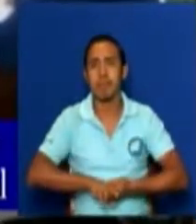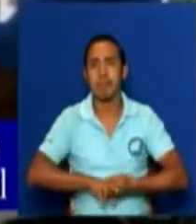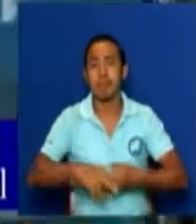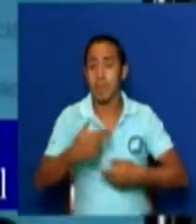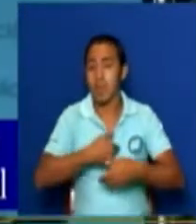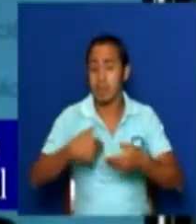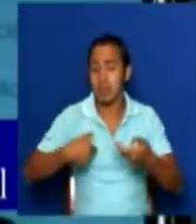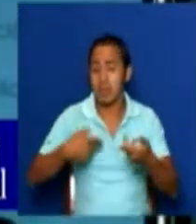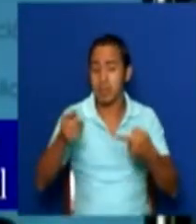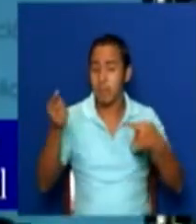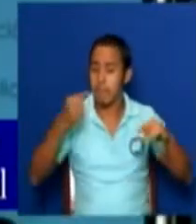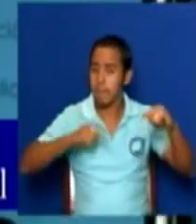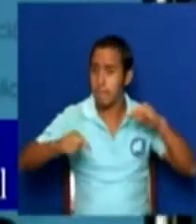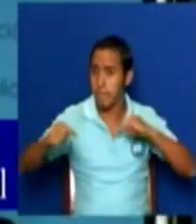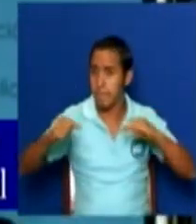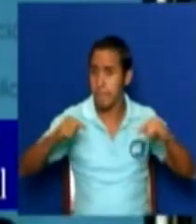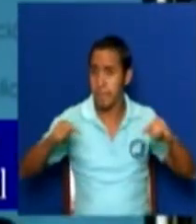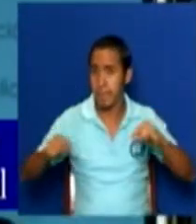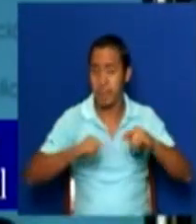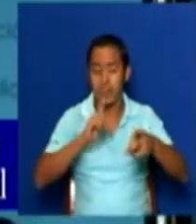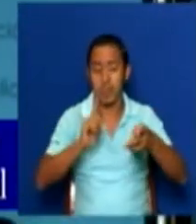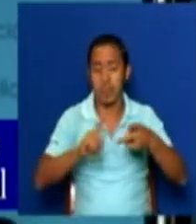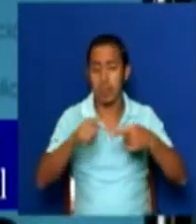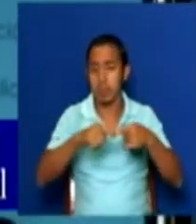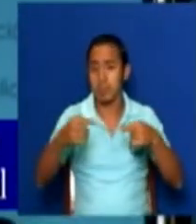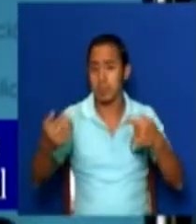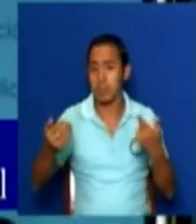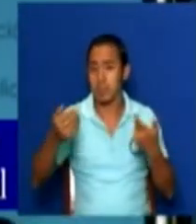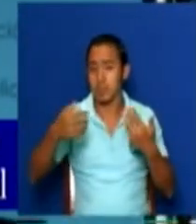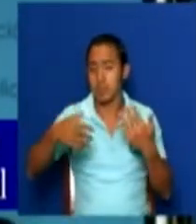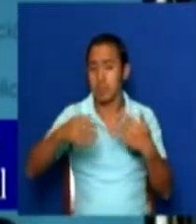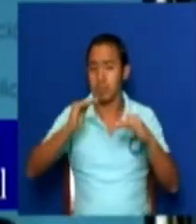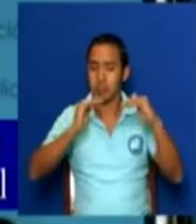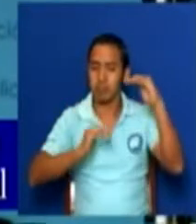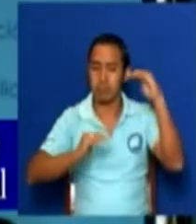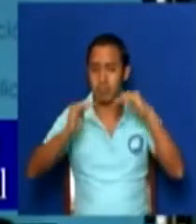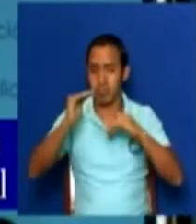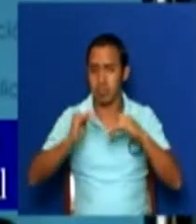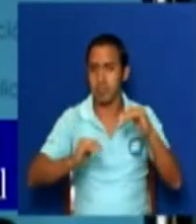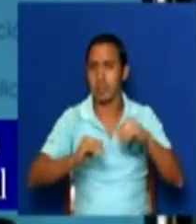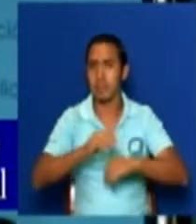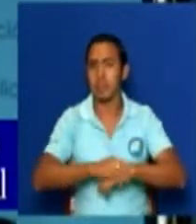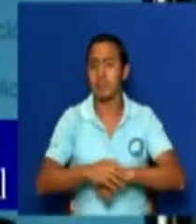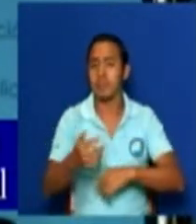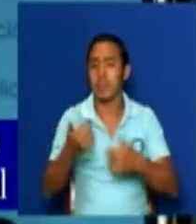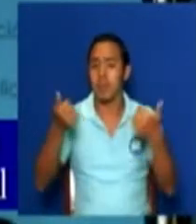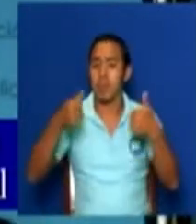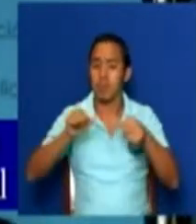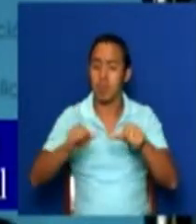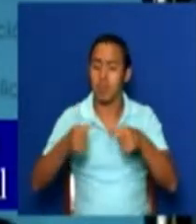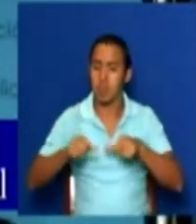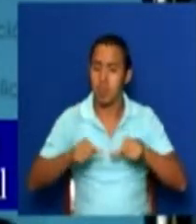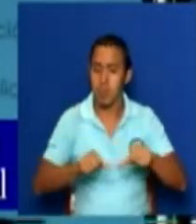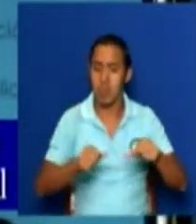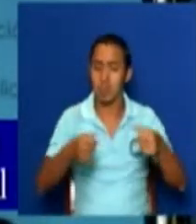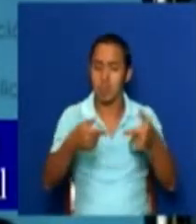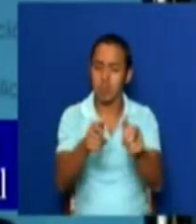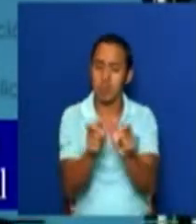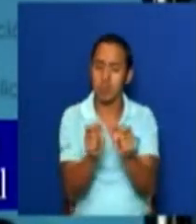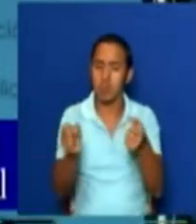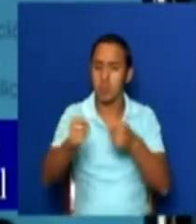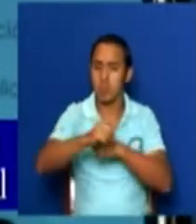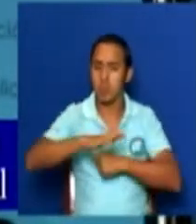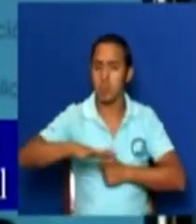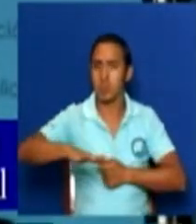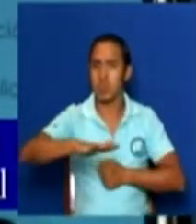Elaborar métodos para mejorar la calidad y la rentabilidad de los servicios y alianzas con los movimientos sociales.